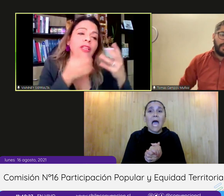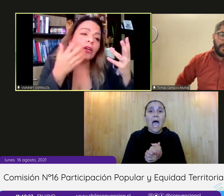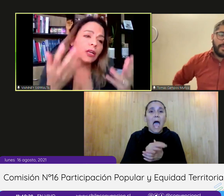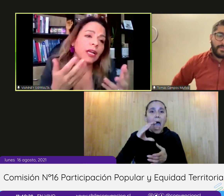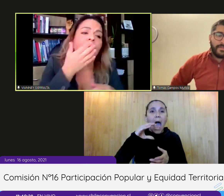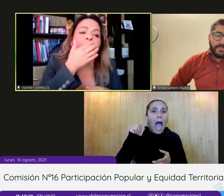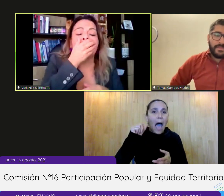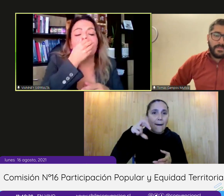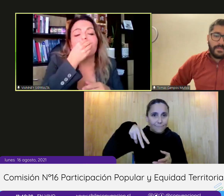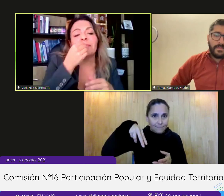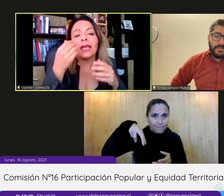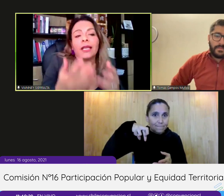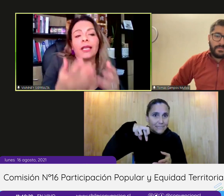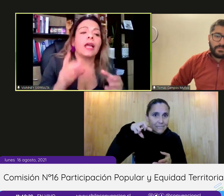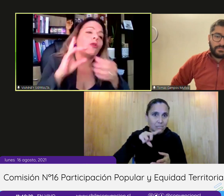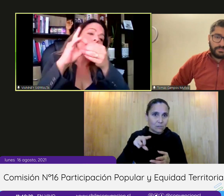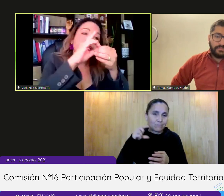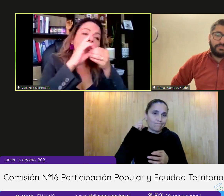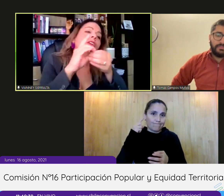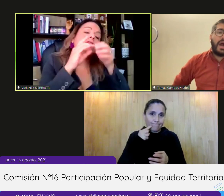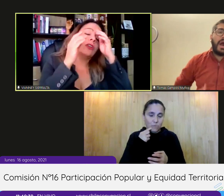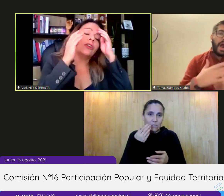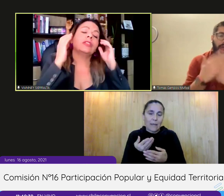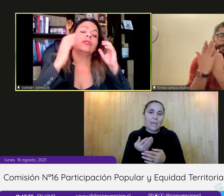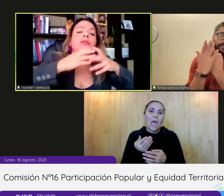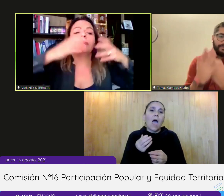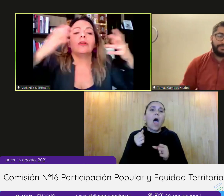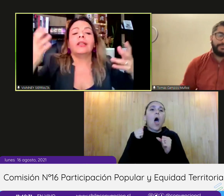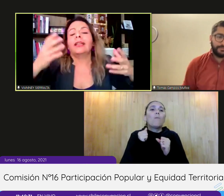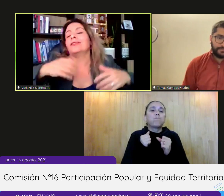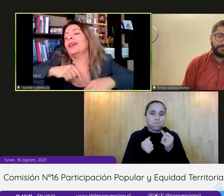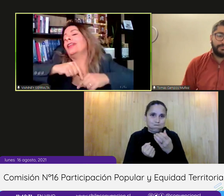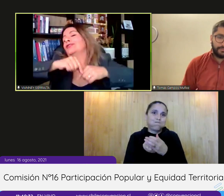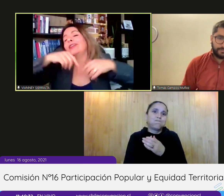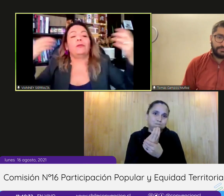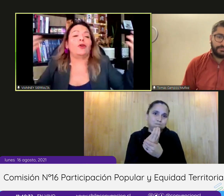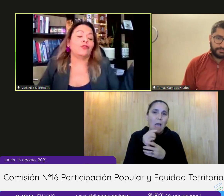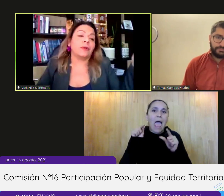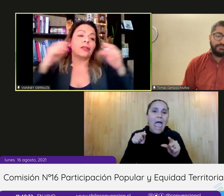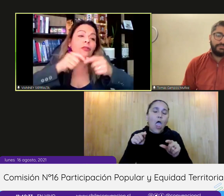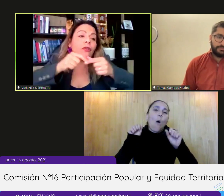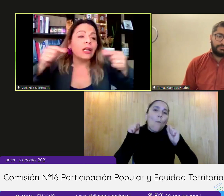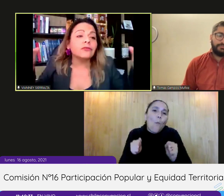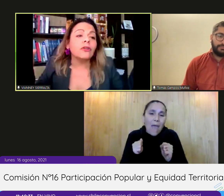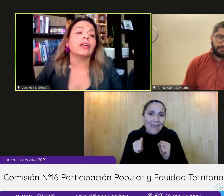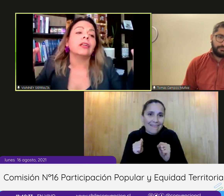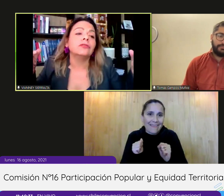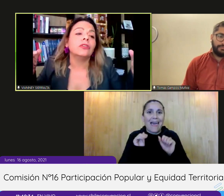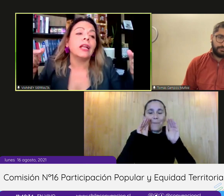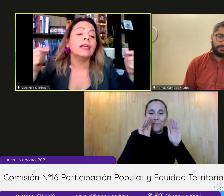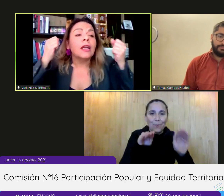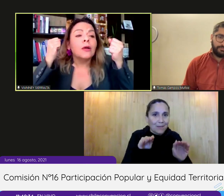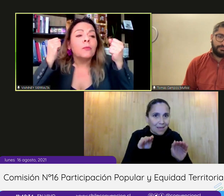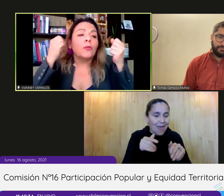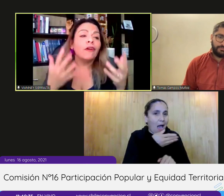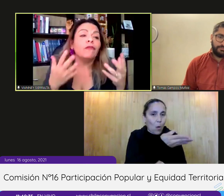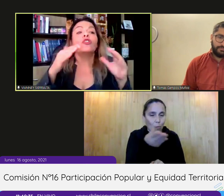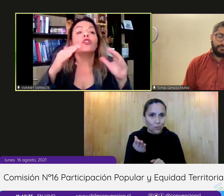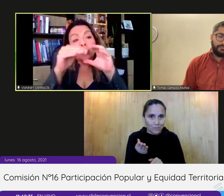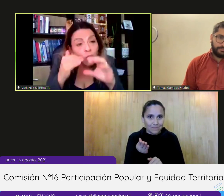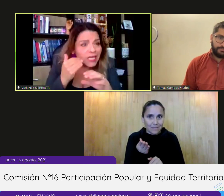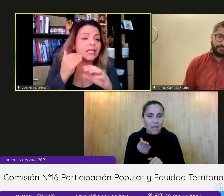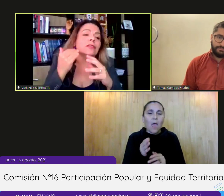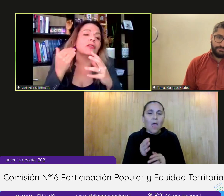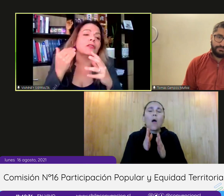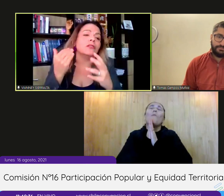apoyo jurídico legal. También está Unidos, que son los instructores nacionales, o sea, puedo nombrar todas las sordas nacionales. Por